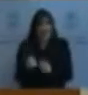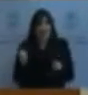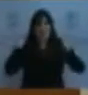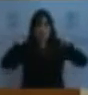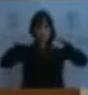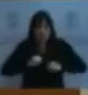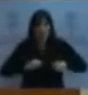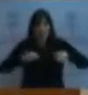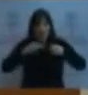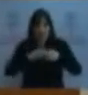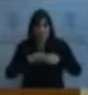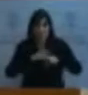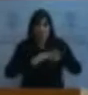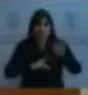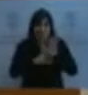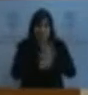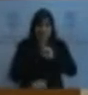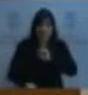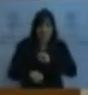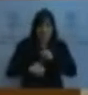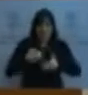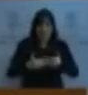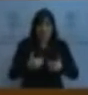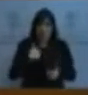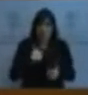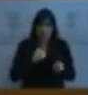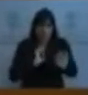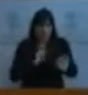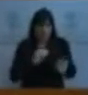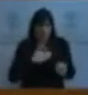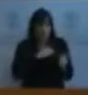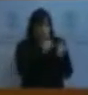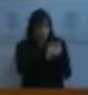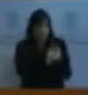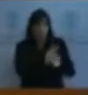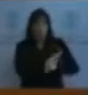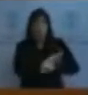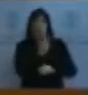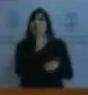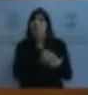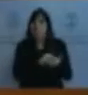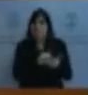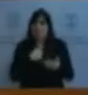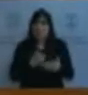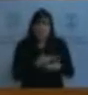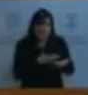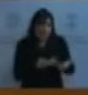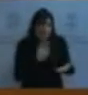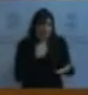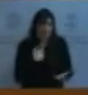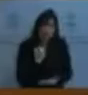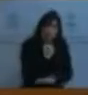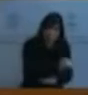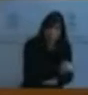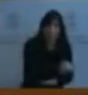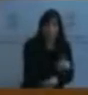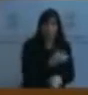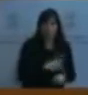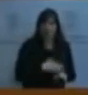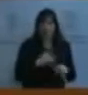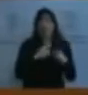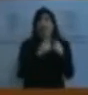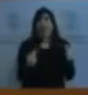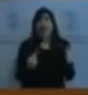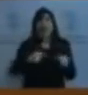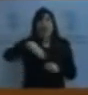con el consejero, creo que en dos ocasiones, ofreciendo apoyo parlamentario para que Asturias no sea la única comunidad autónoma que no tiene